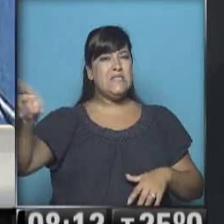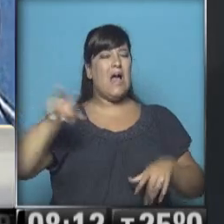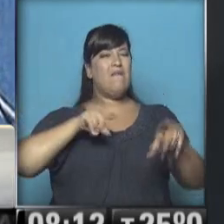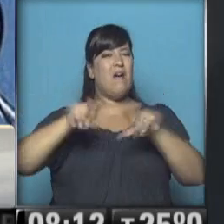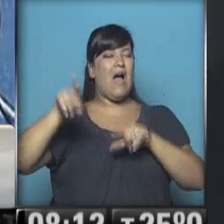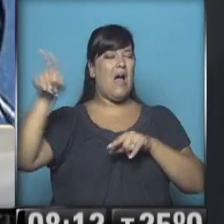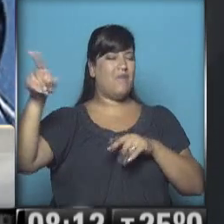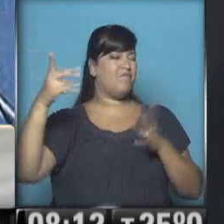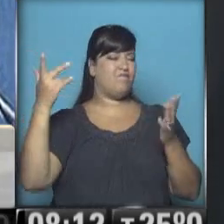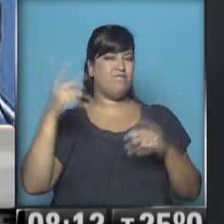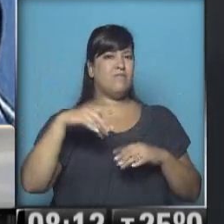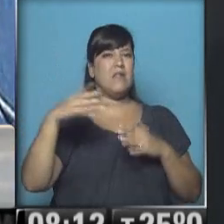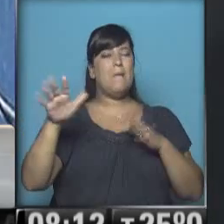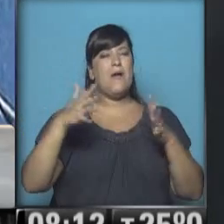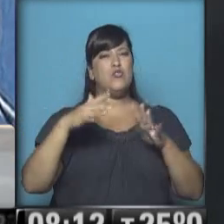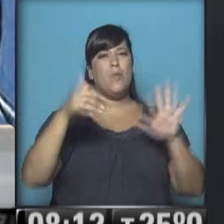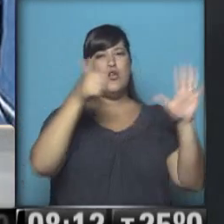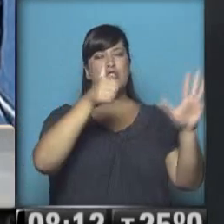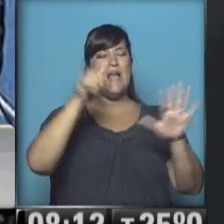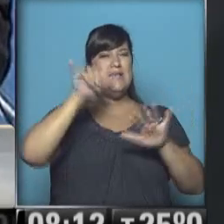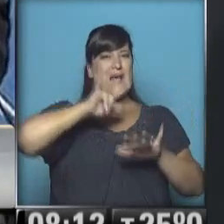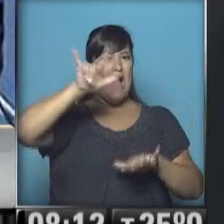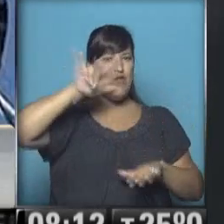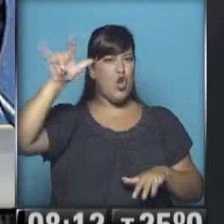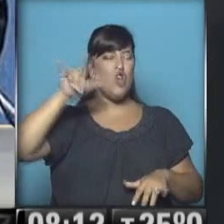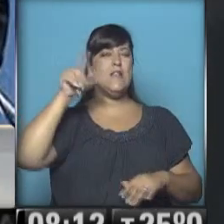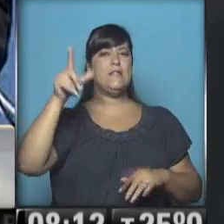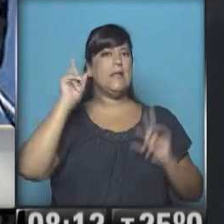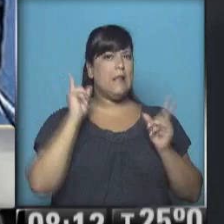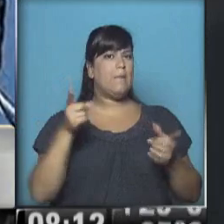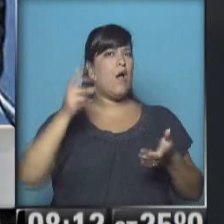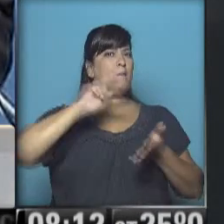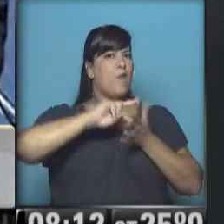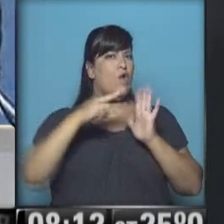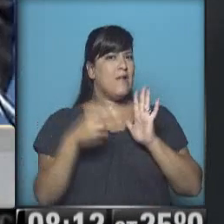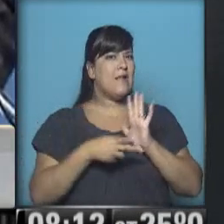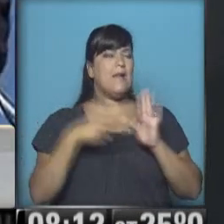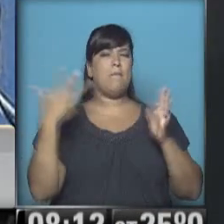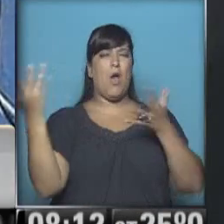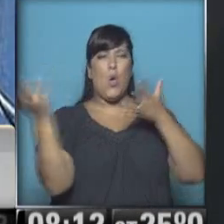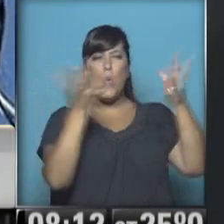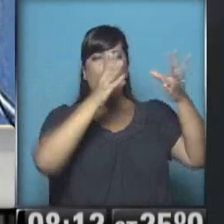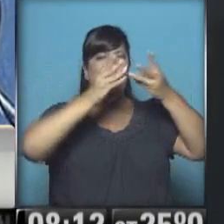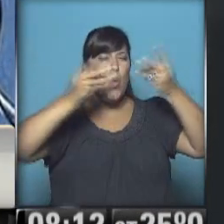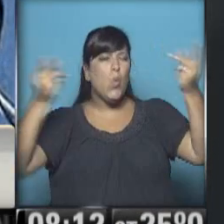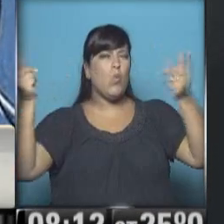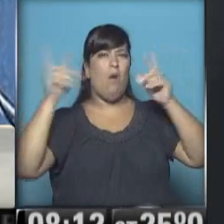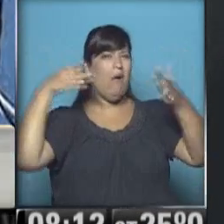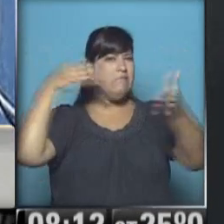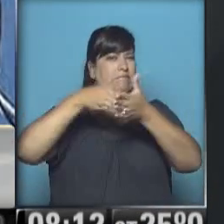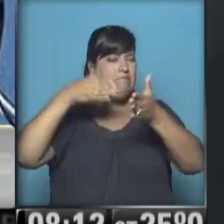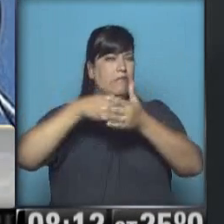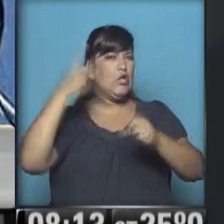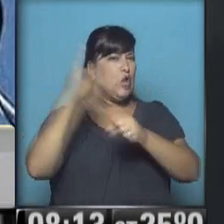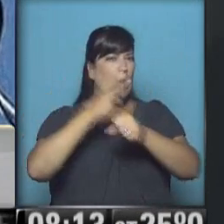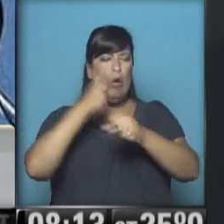a disposición, eran cerca de seis aviones hidrantes, las dificultades por la humareda y las dificultades de acceso